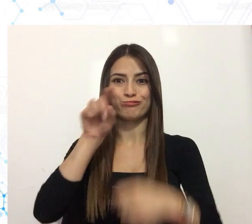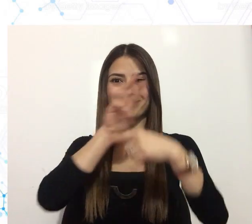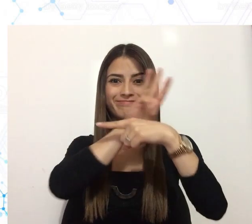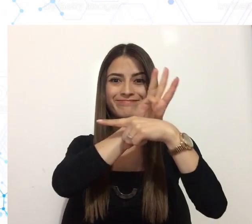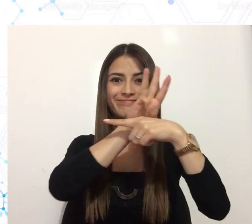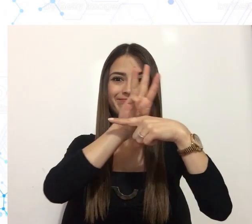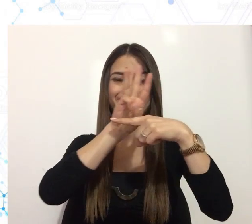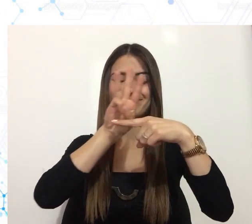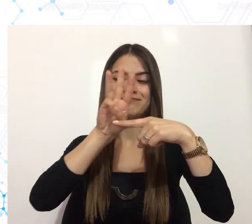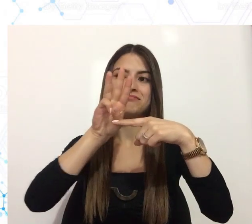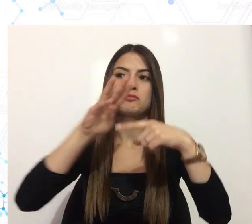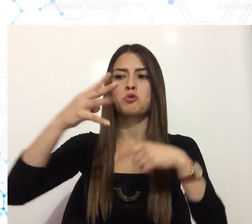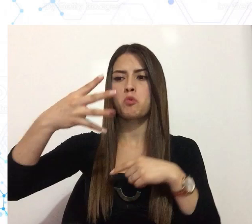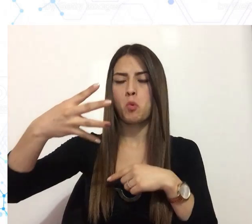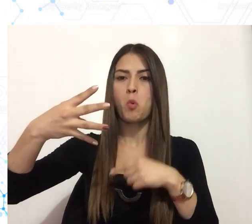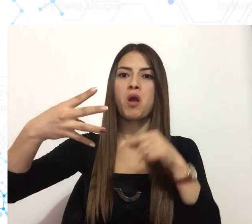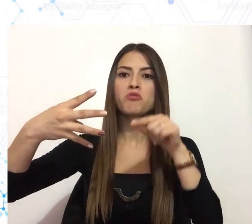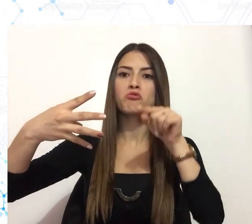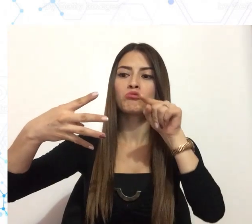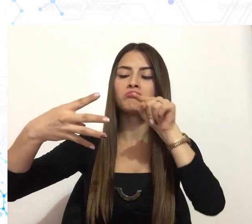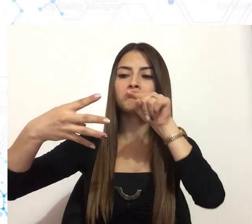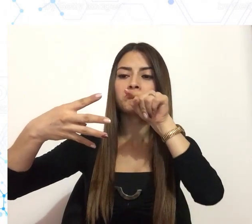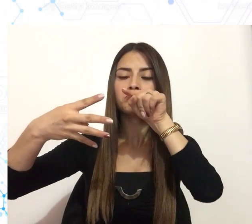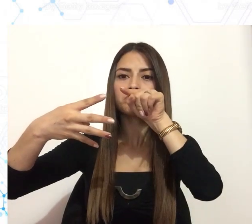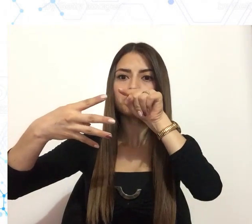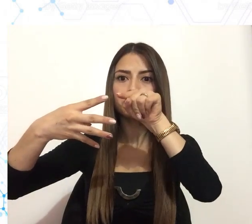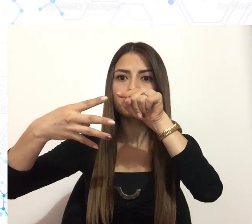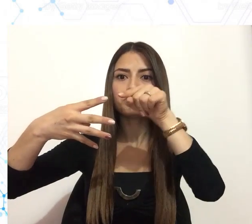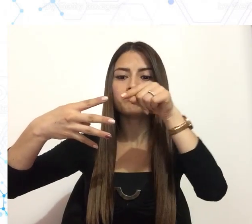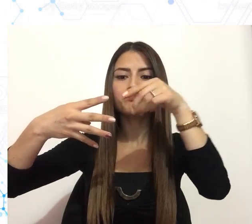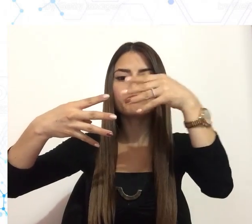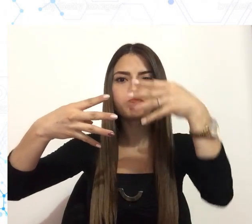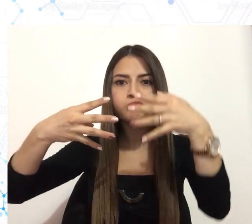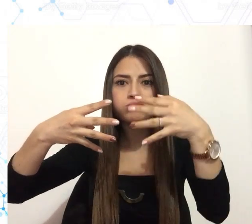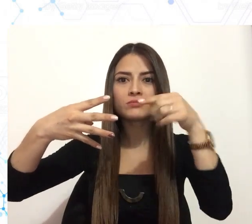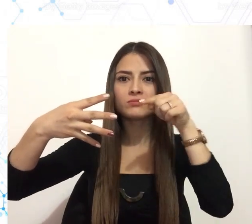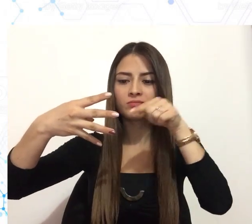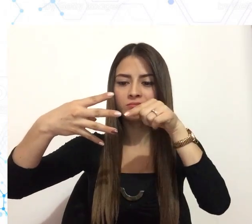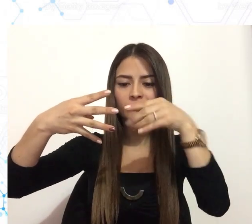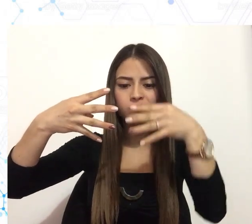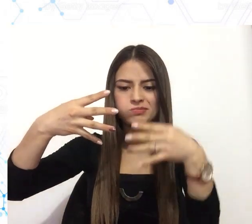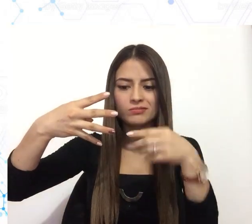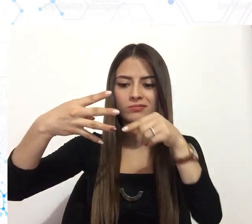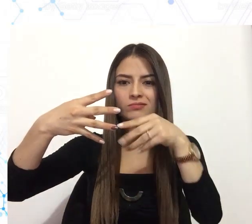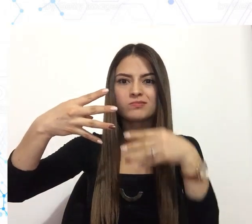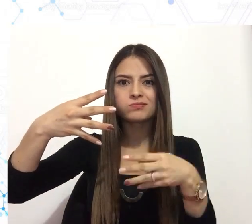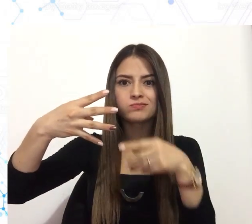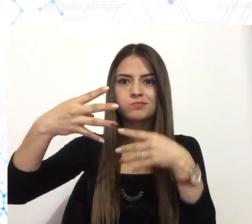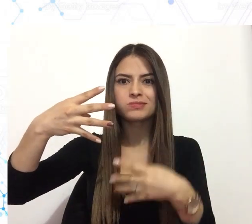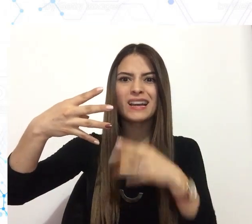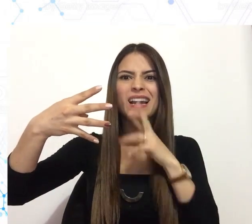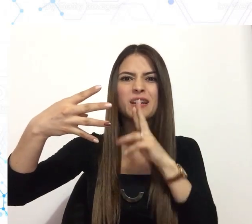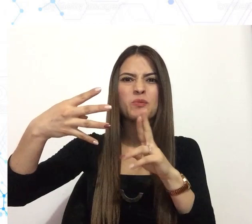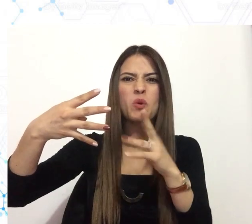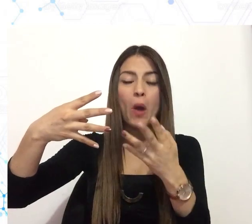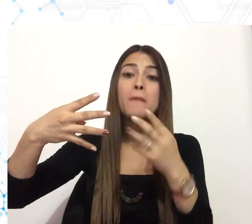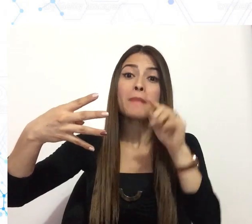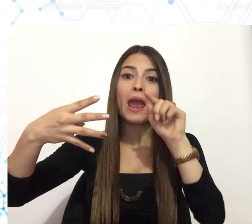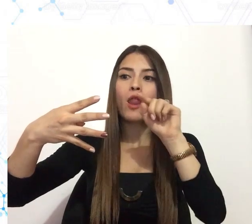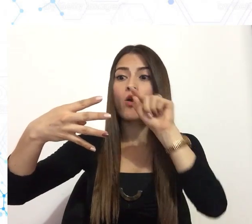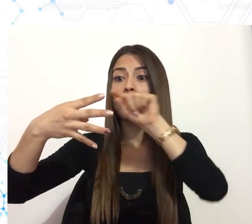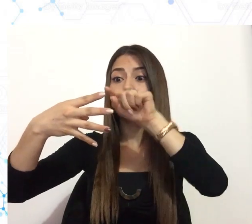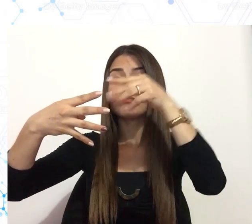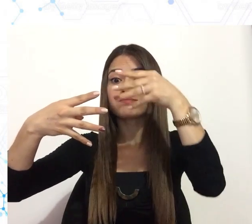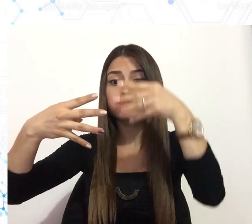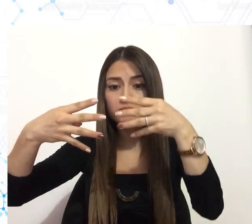Contestarla. Sabemos que si damos aquí, presionamos o damos clic con el mouse en estas flechitas,